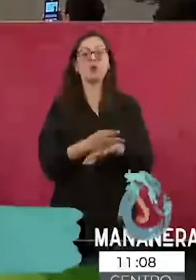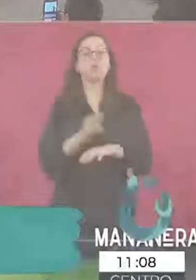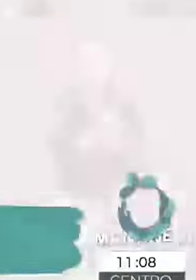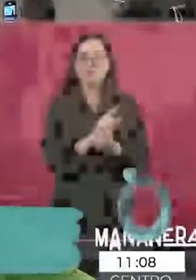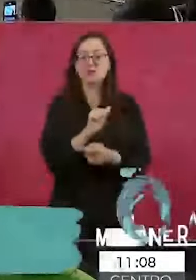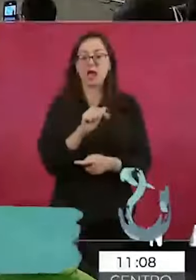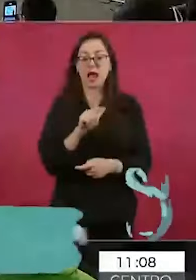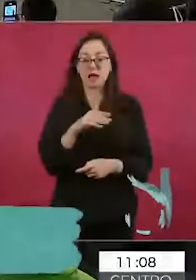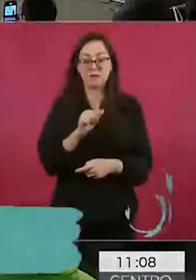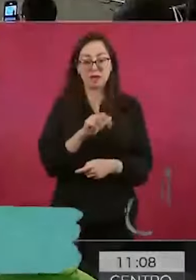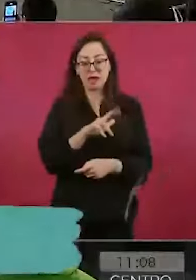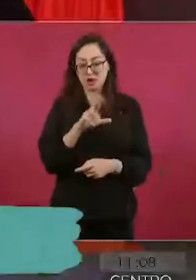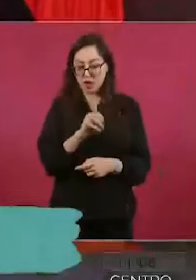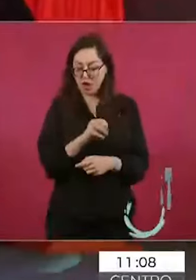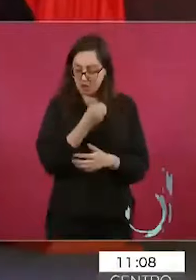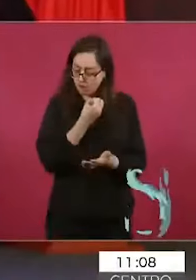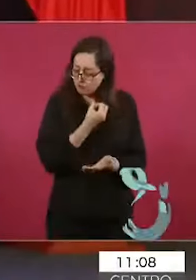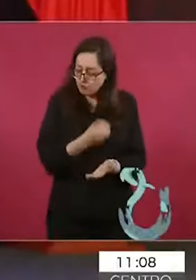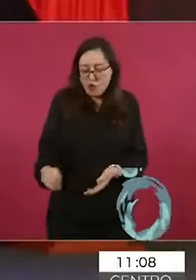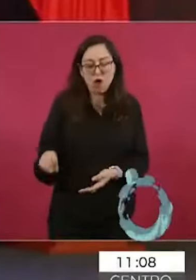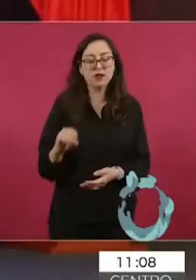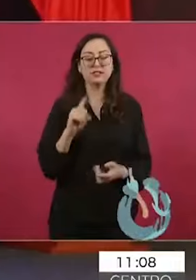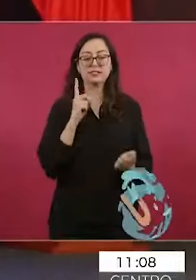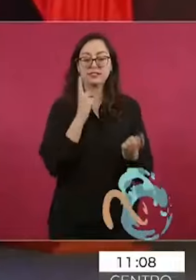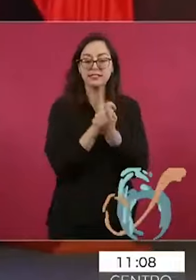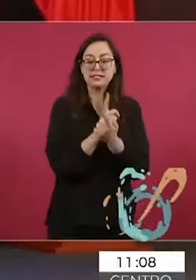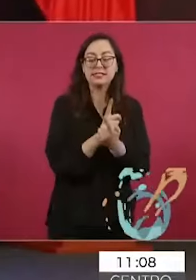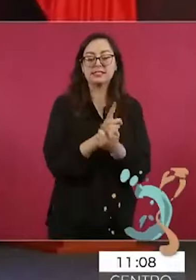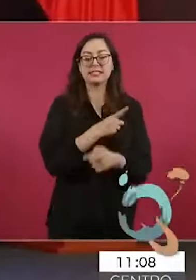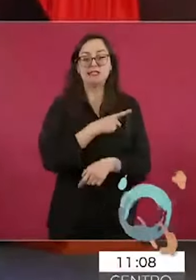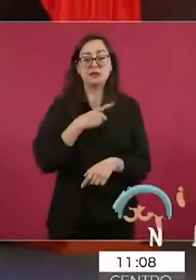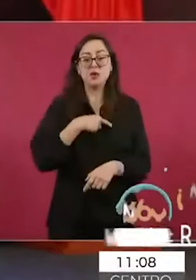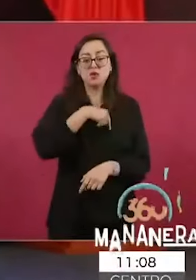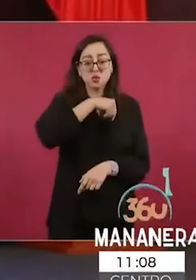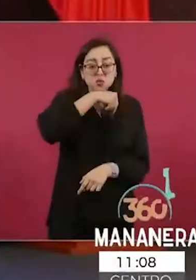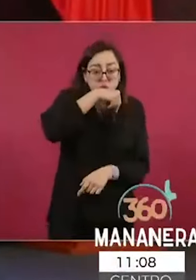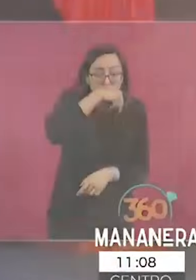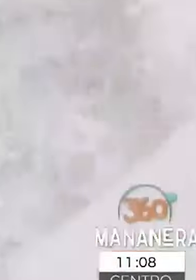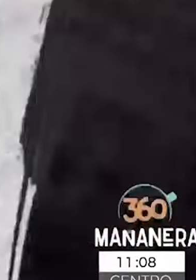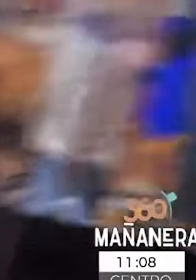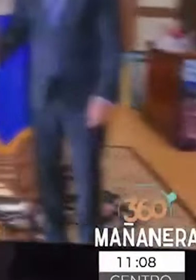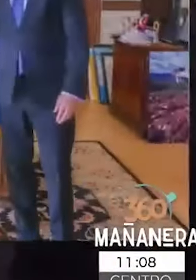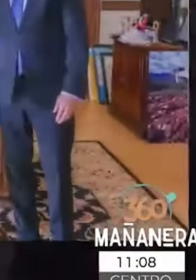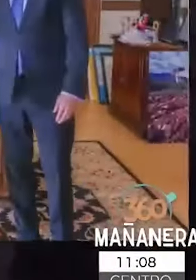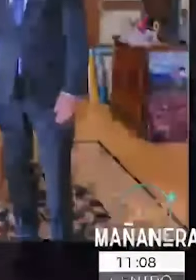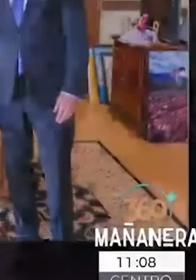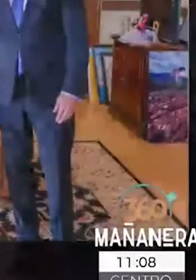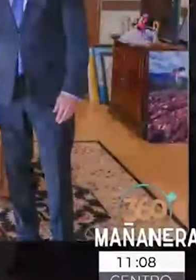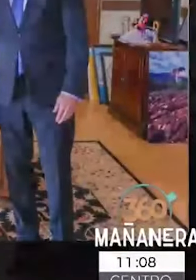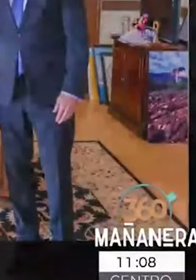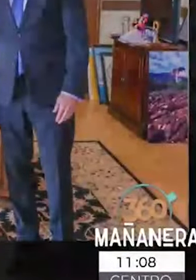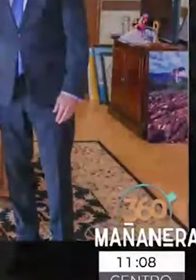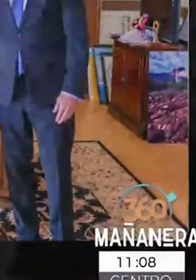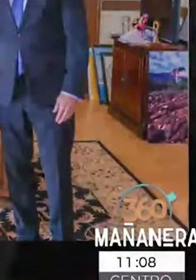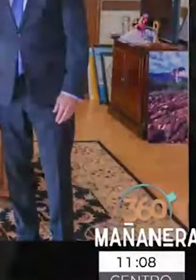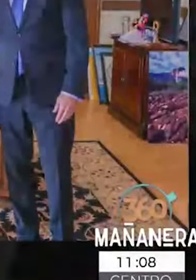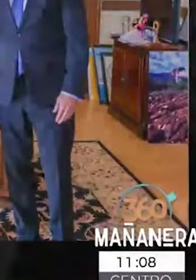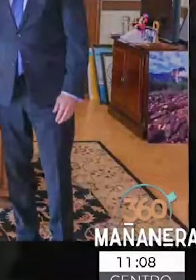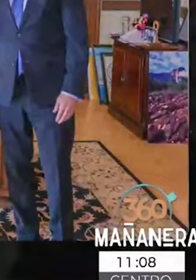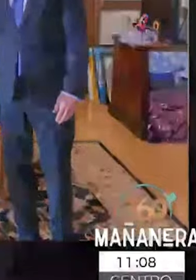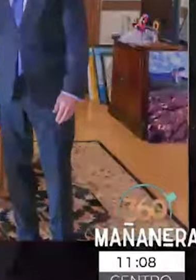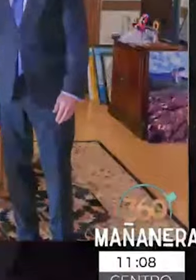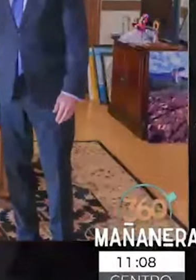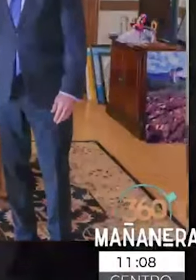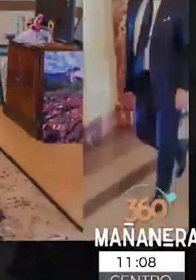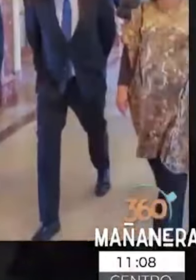Nueva York, tienen que ir ahí al besamanos con Almagro. Pues aquí está el besamanos al que se